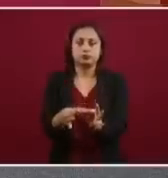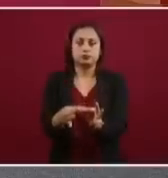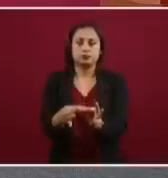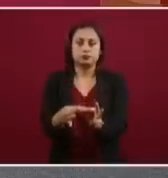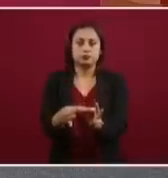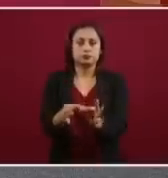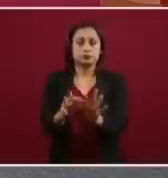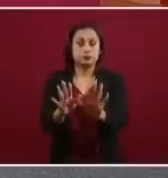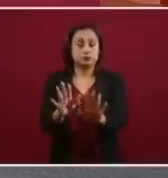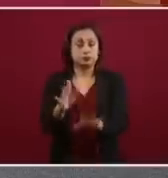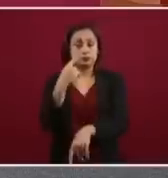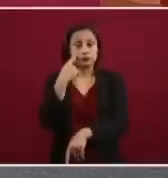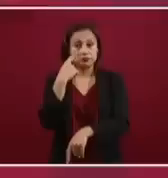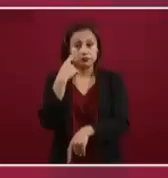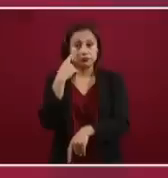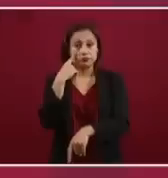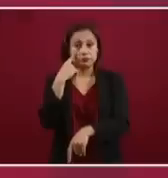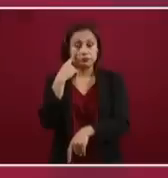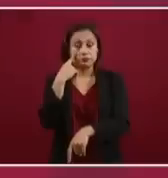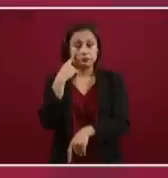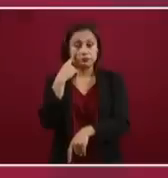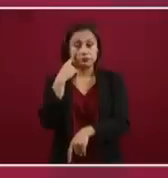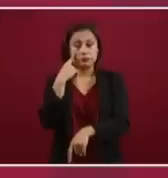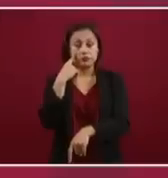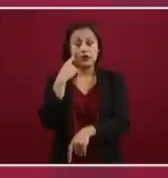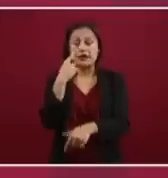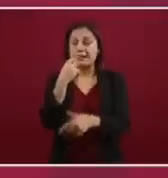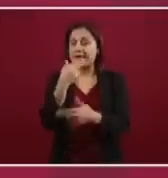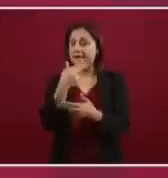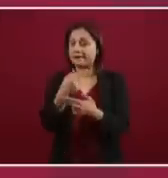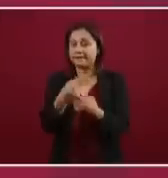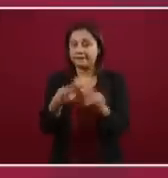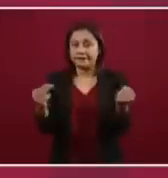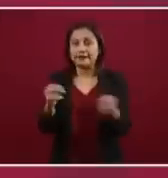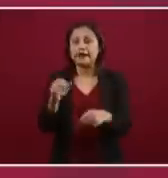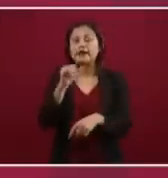a desviar de